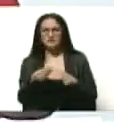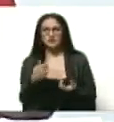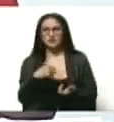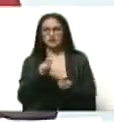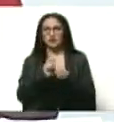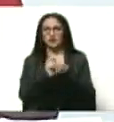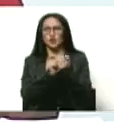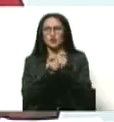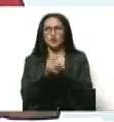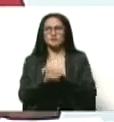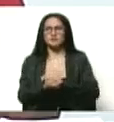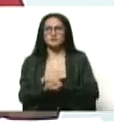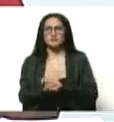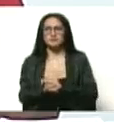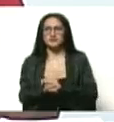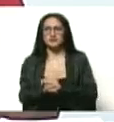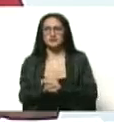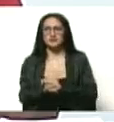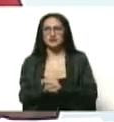convirtiendo